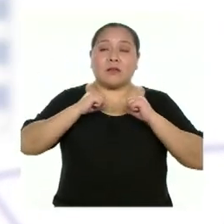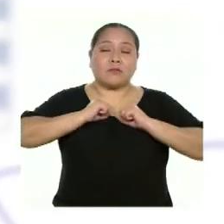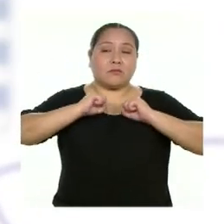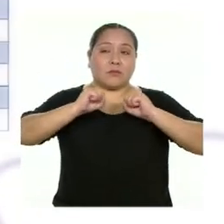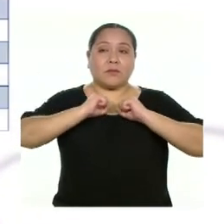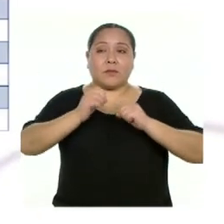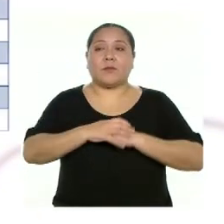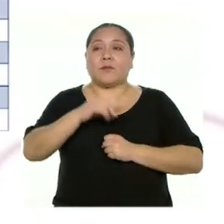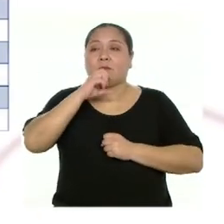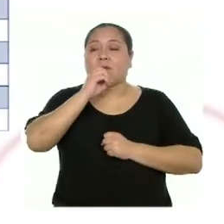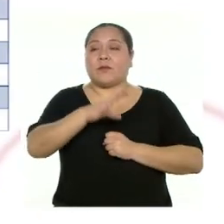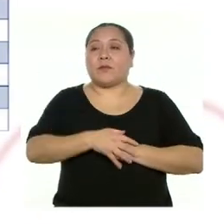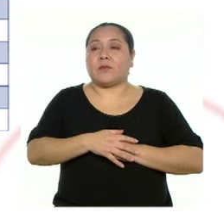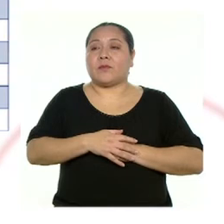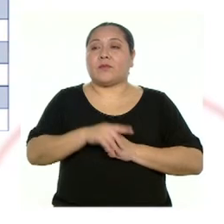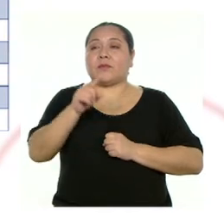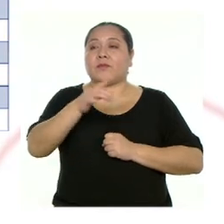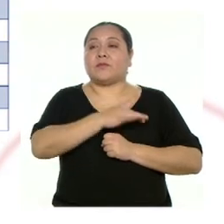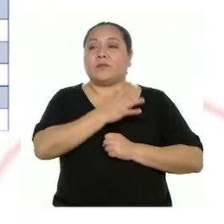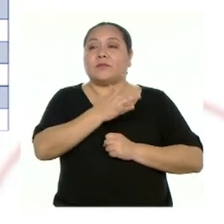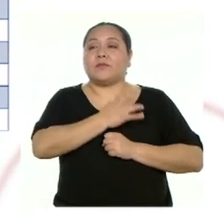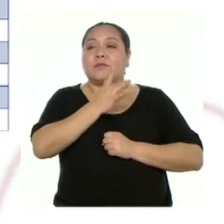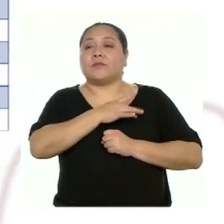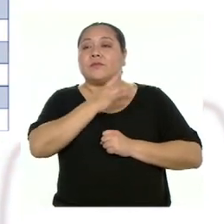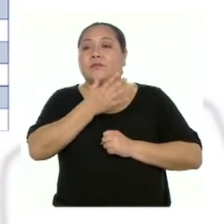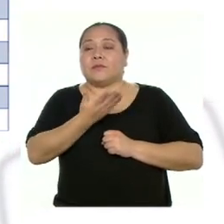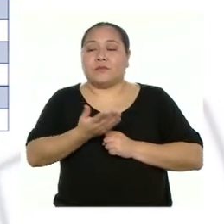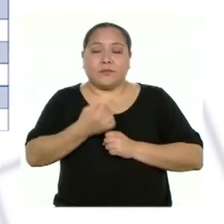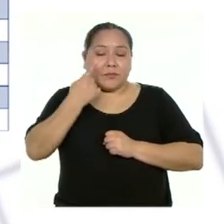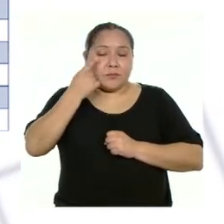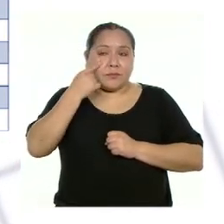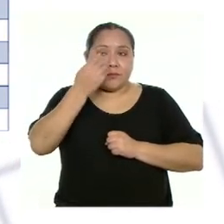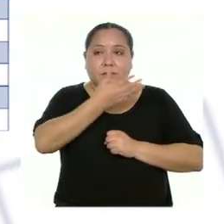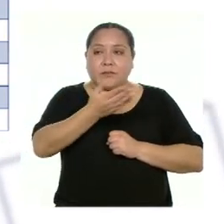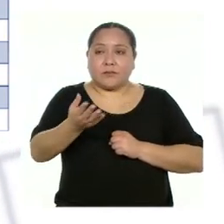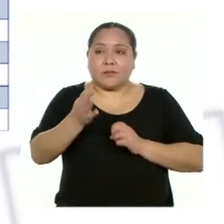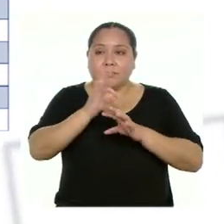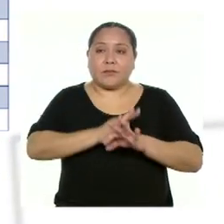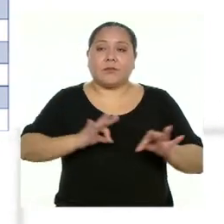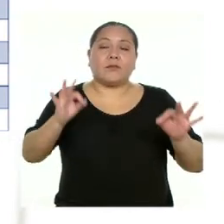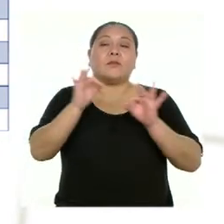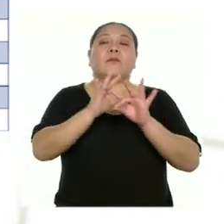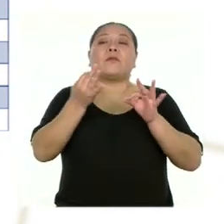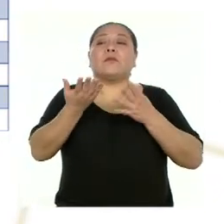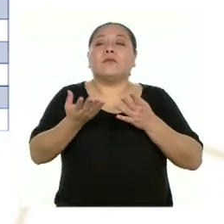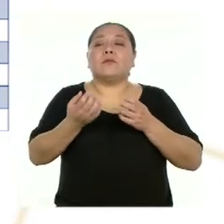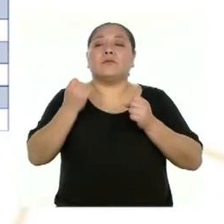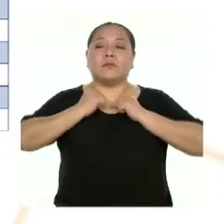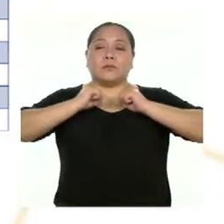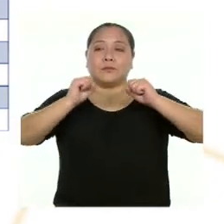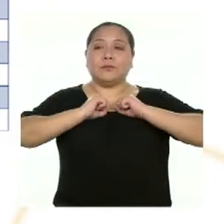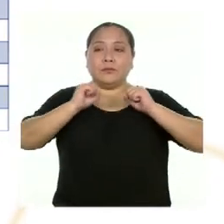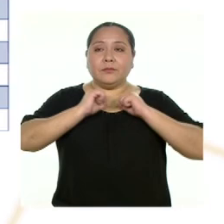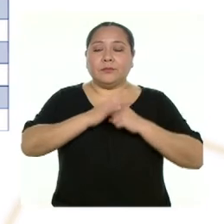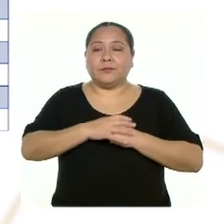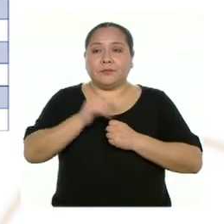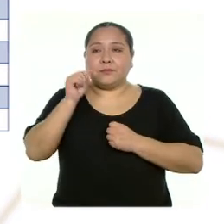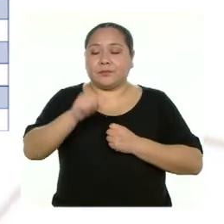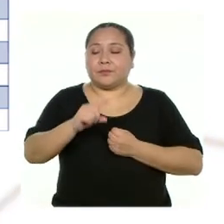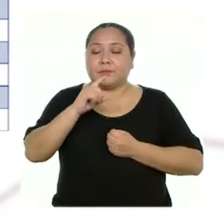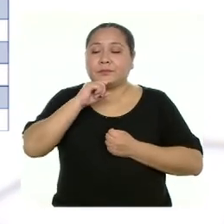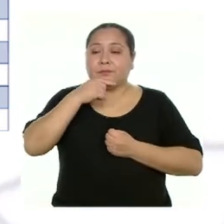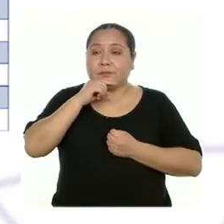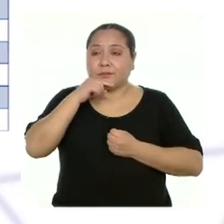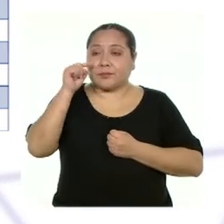lo que indica que hace falta sensibilización para que se conozca la importancia del ejercicio físico. En el caso del género